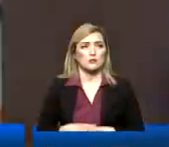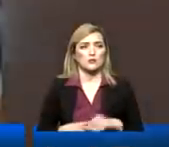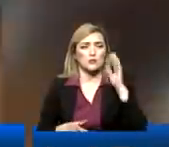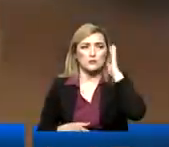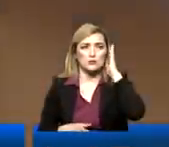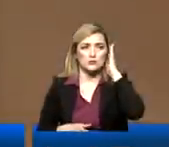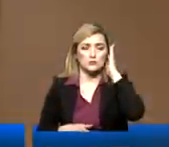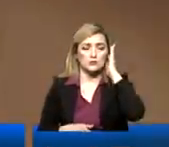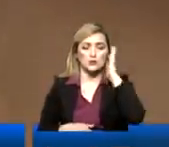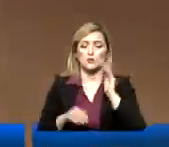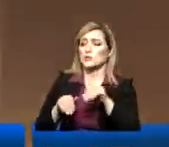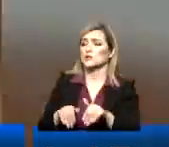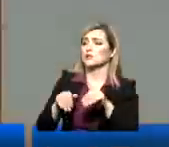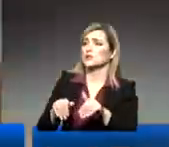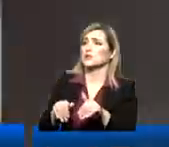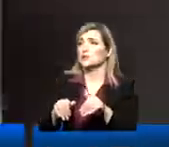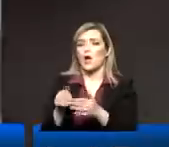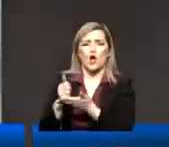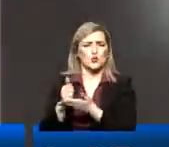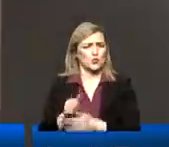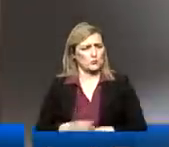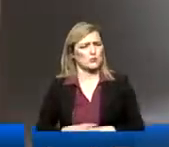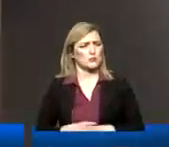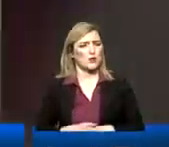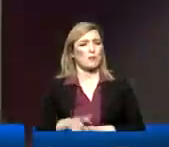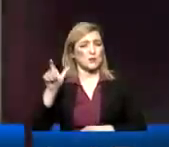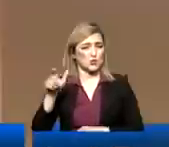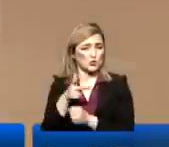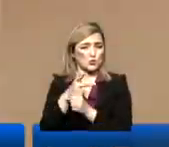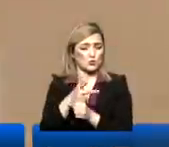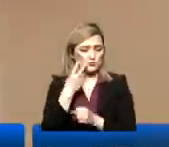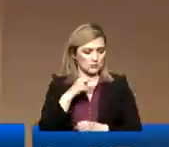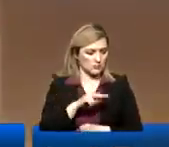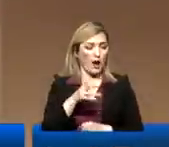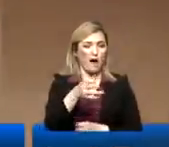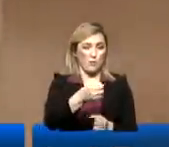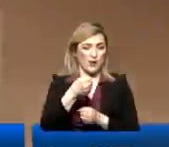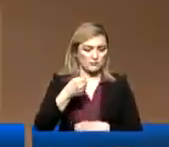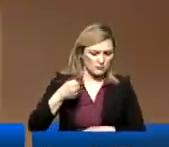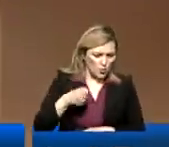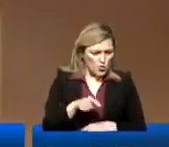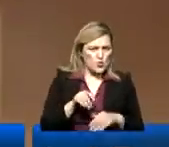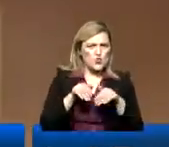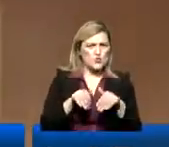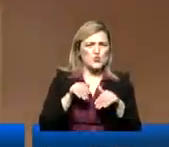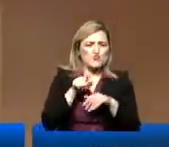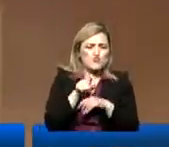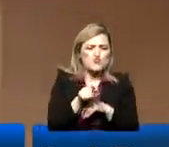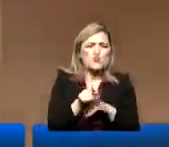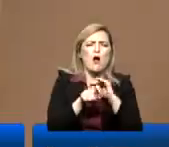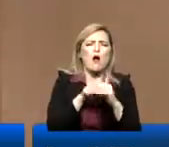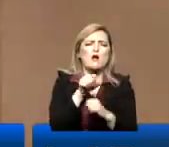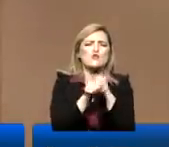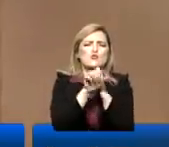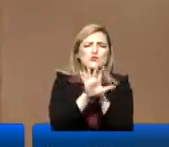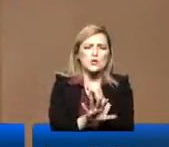Sí, nos vino a pedir ayuda, capaz. Este video fue grabado por las personas que encontraron en la puerta de su casa a esta perrita de 5 años,